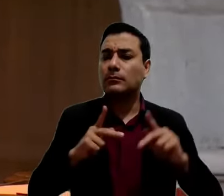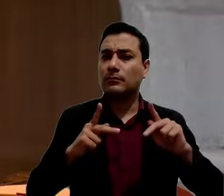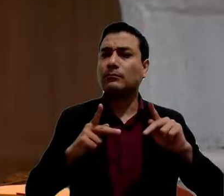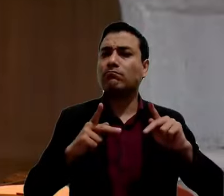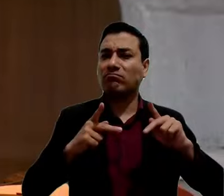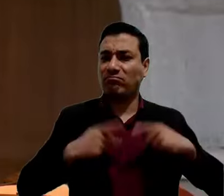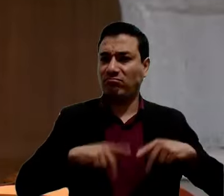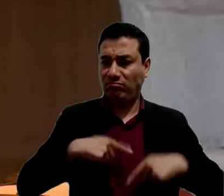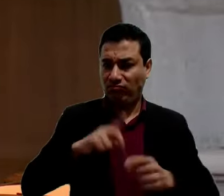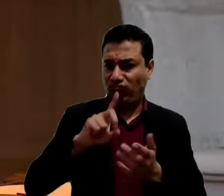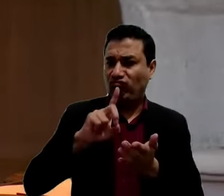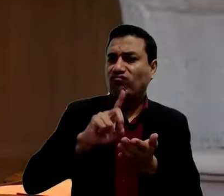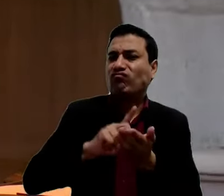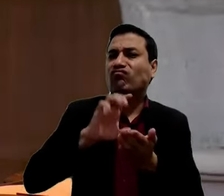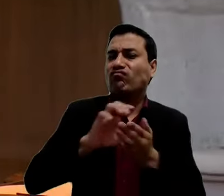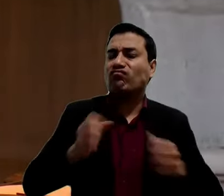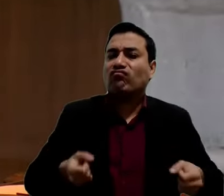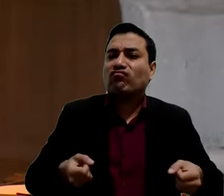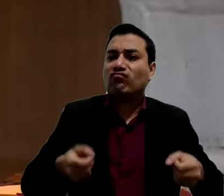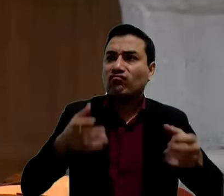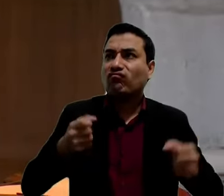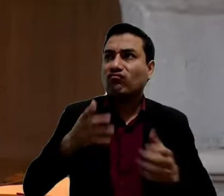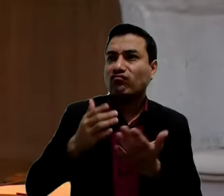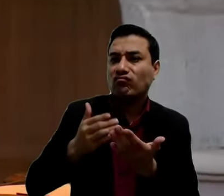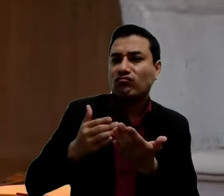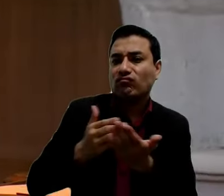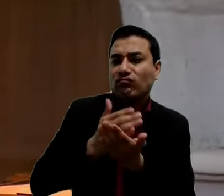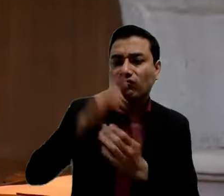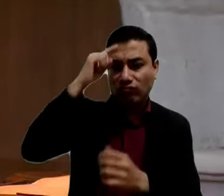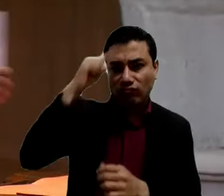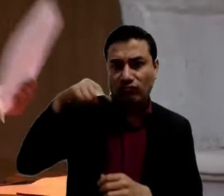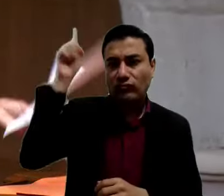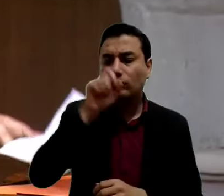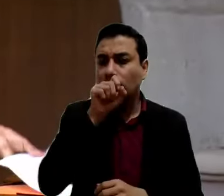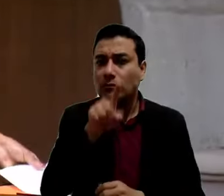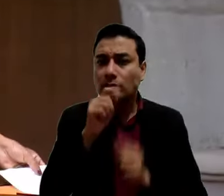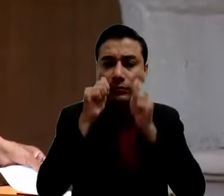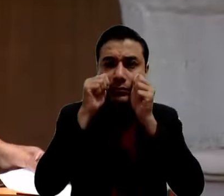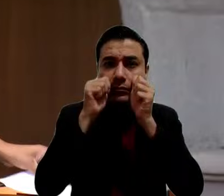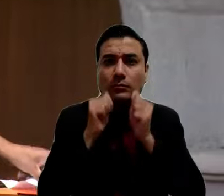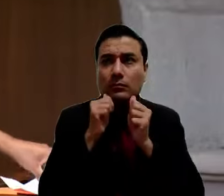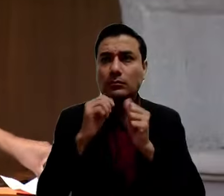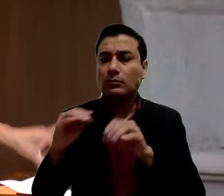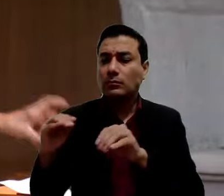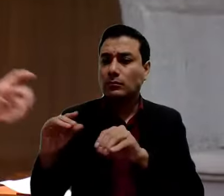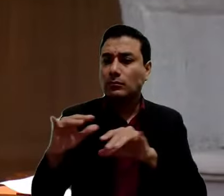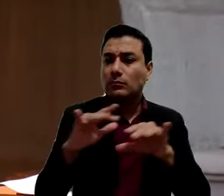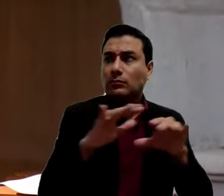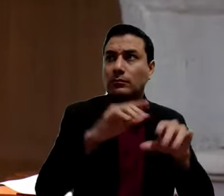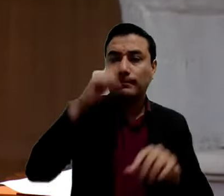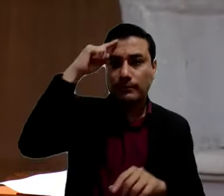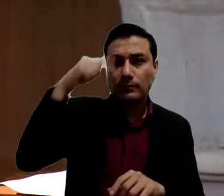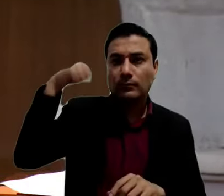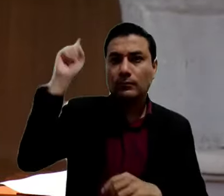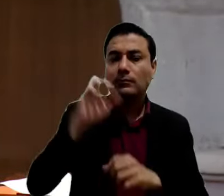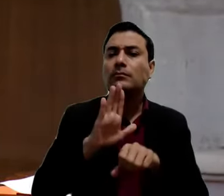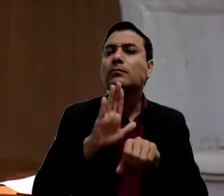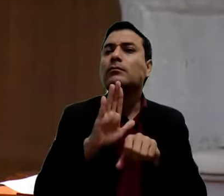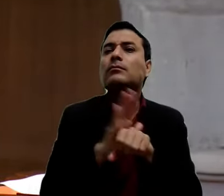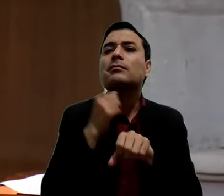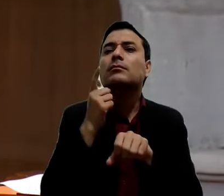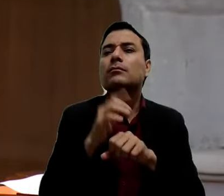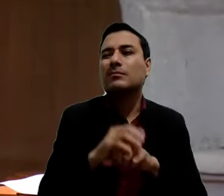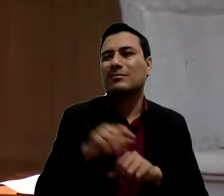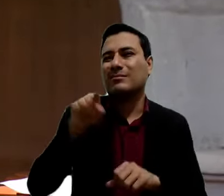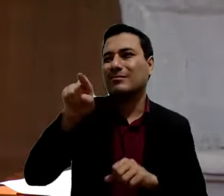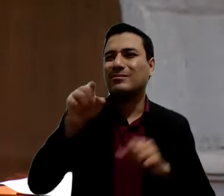personas con discapacidad motriz y personas ciegas ya que es el espacio más cercano a la entrada del